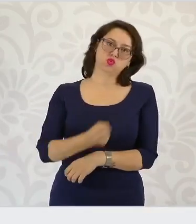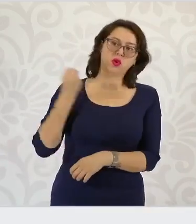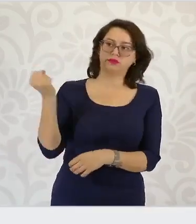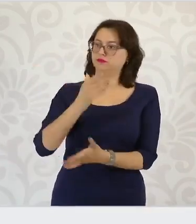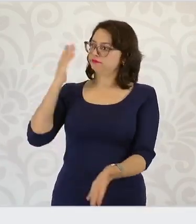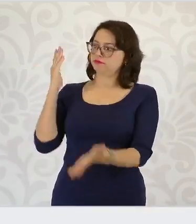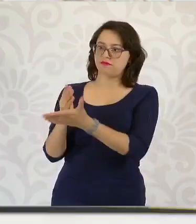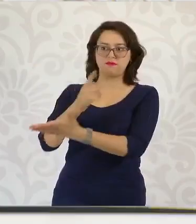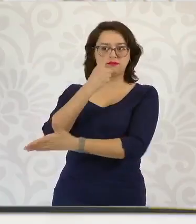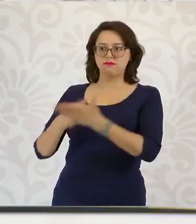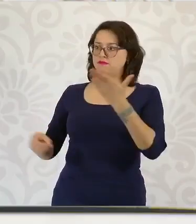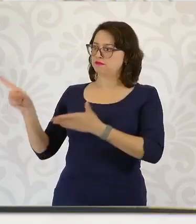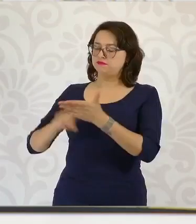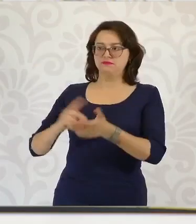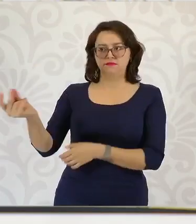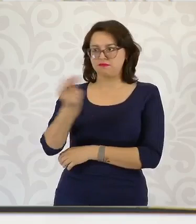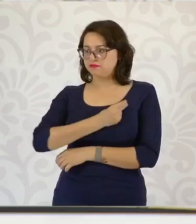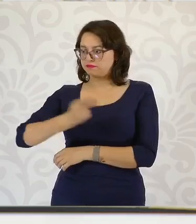paró, se revisó y se está